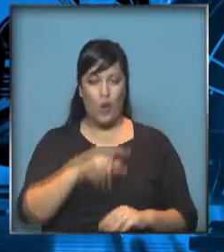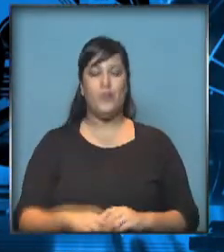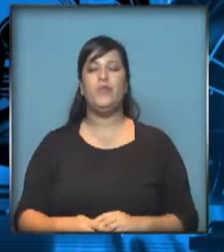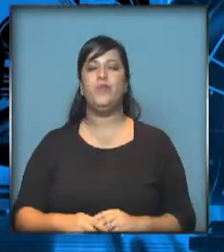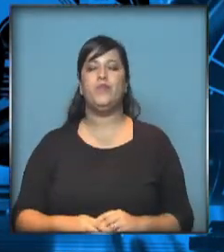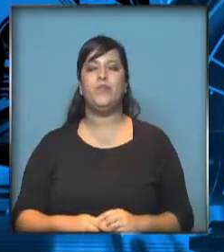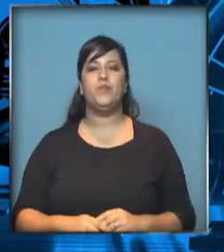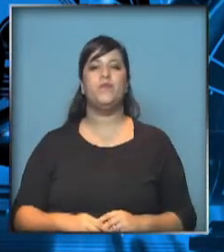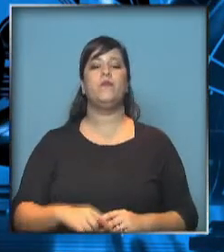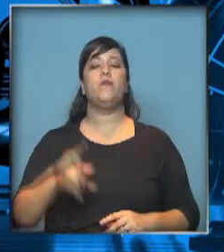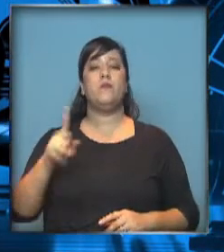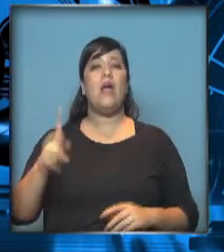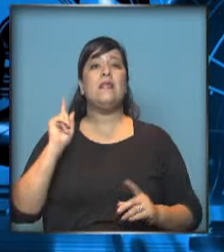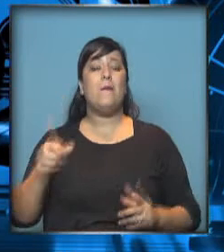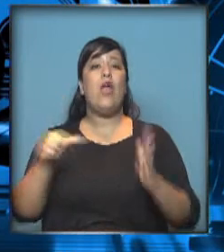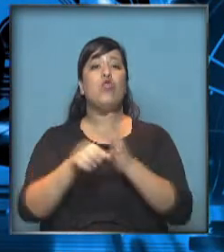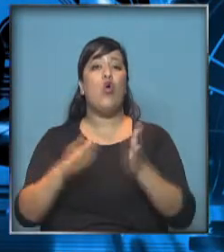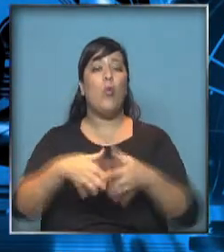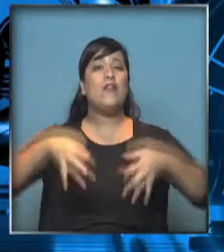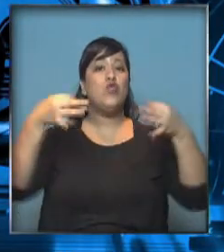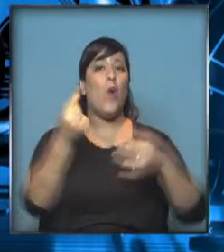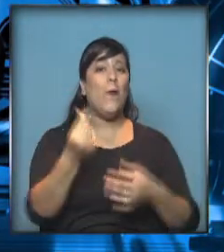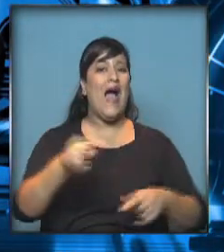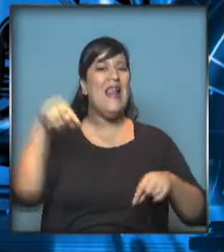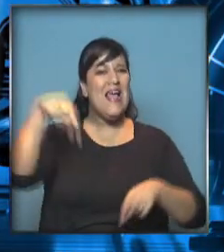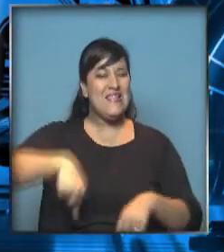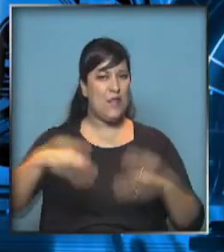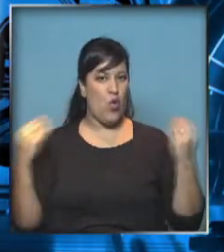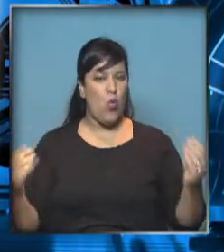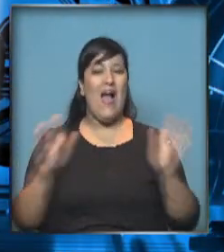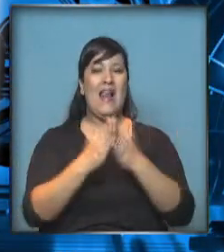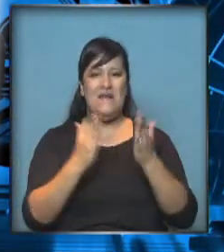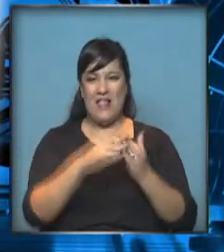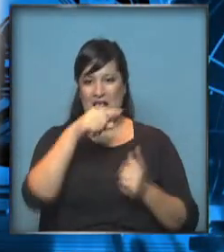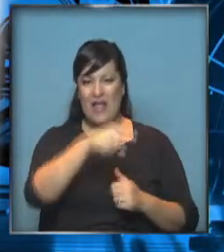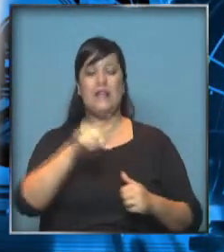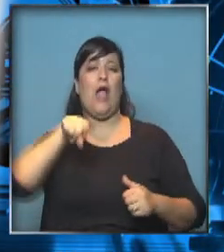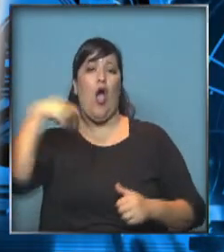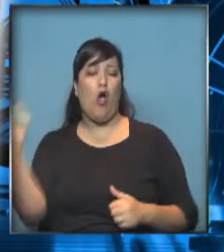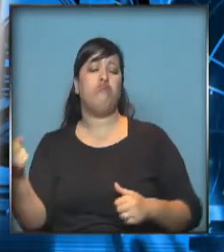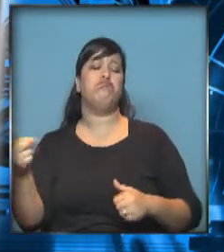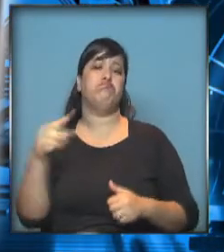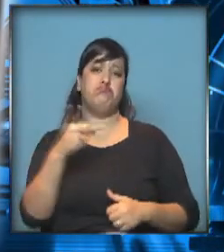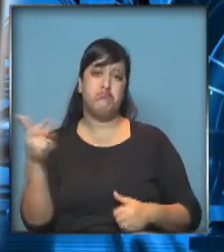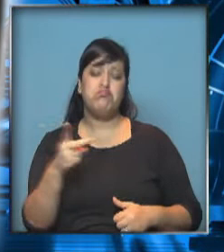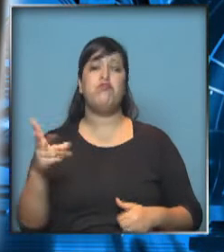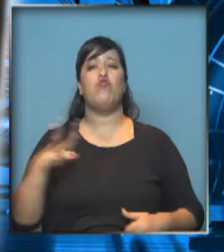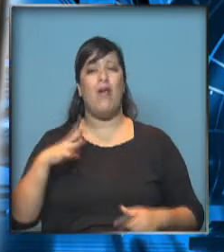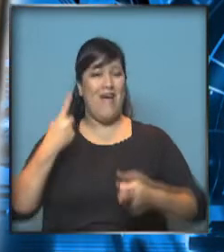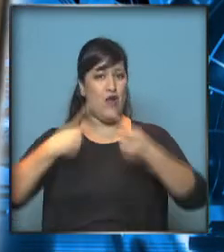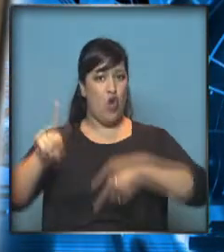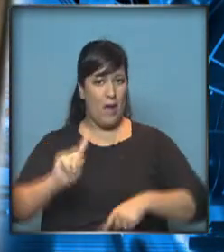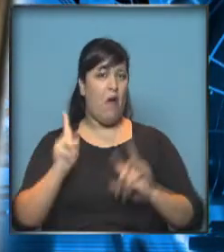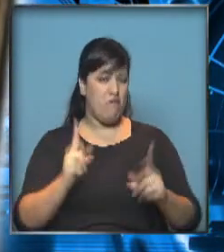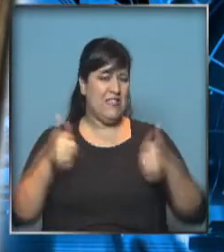dondevotociudad.gov.ar. Luego, ¿qué documentos son válidos en esta votación? La libreta de enrolamiento o la libreta cívica para aquellos que todavía no la hayan